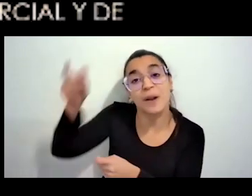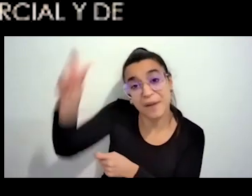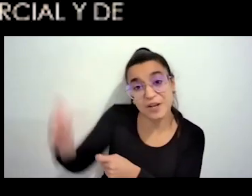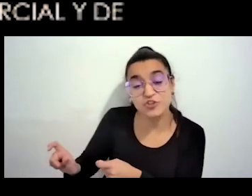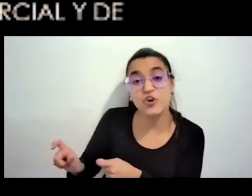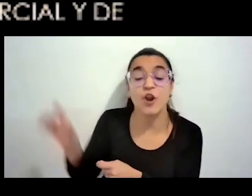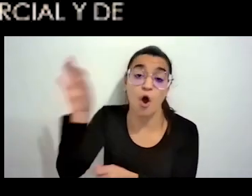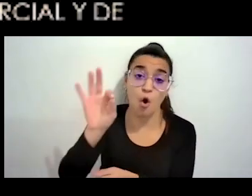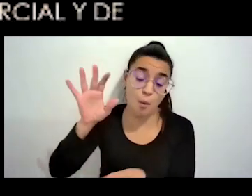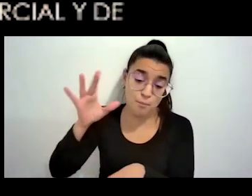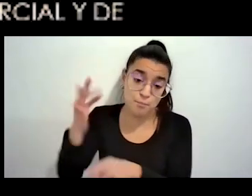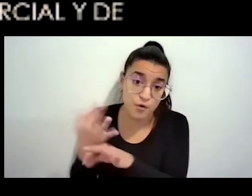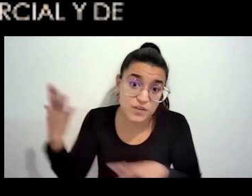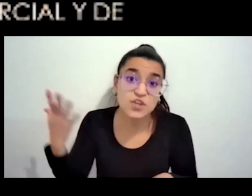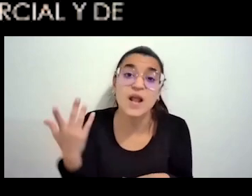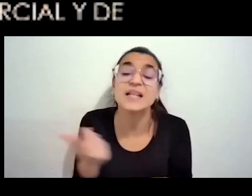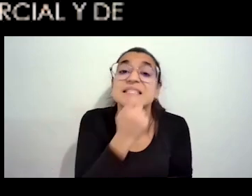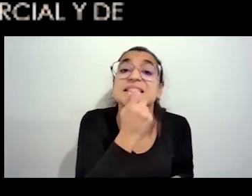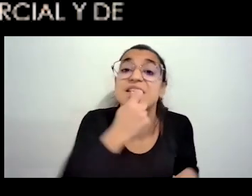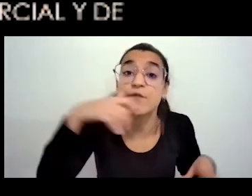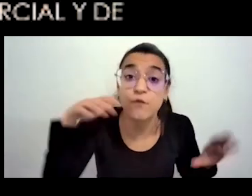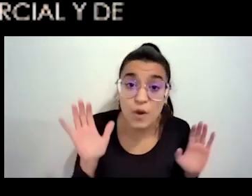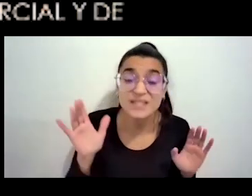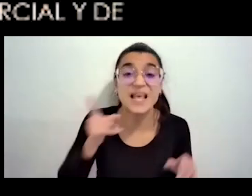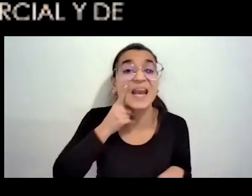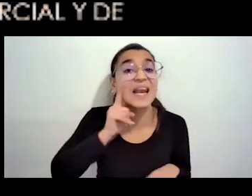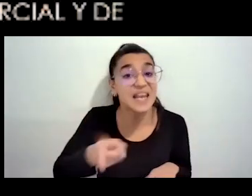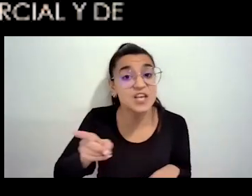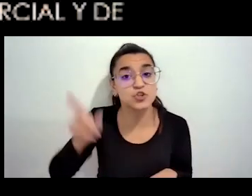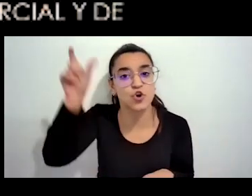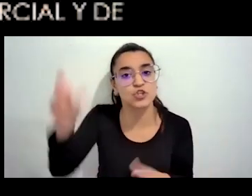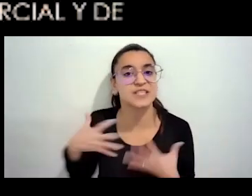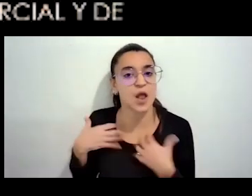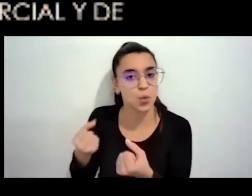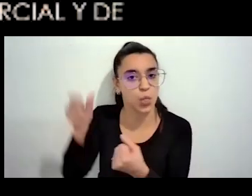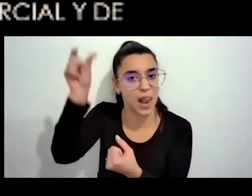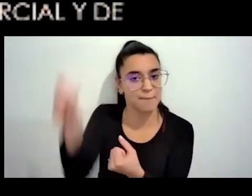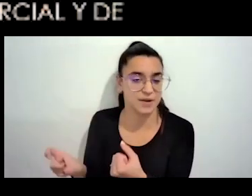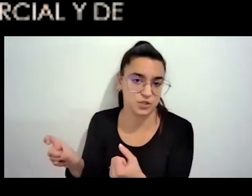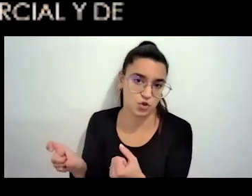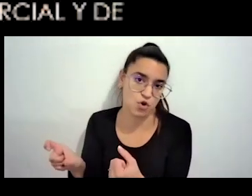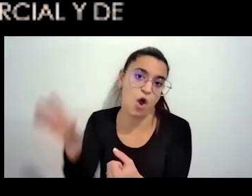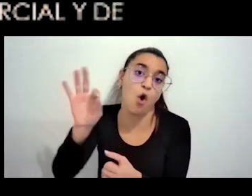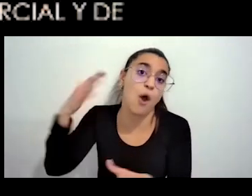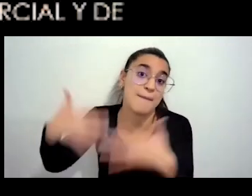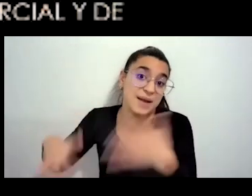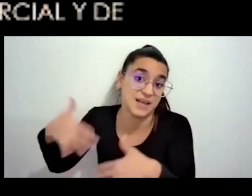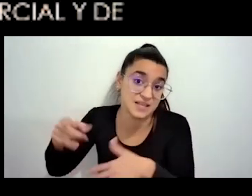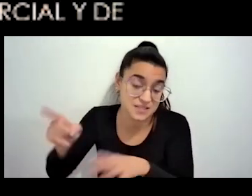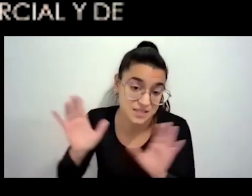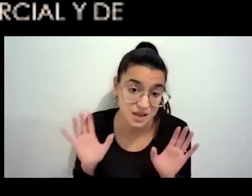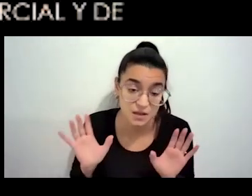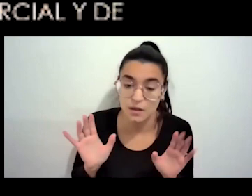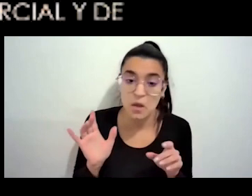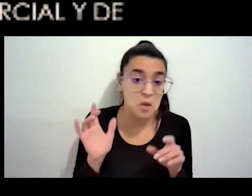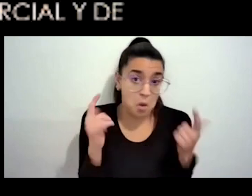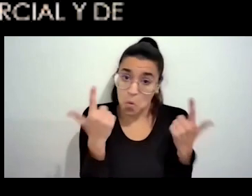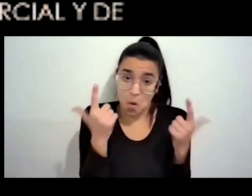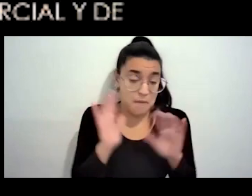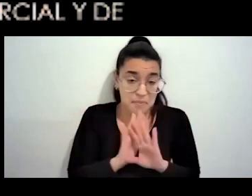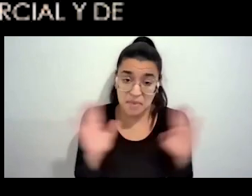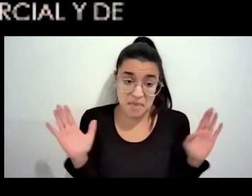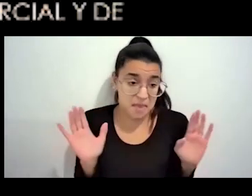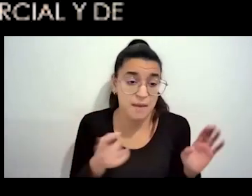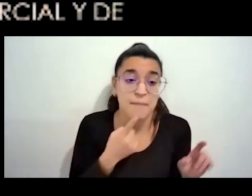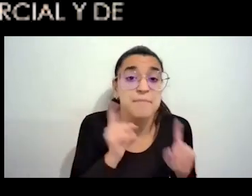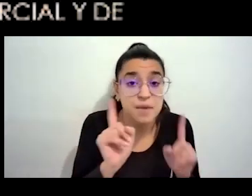profesional cuando exista circunstancias de riesgo para la salud del paciente y emergencia, caso que no sucedía en la práctica donde se autorizaba